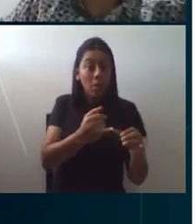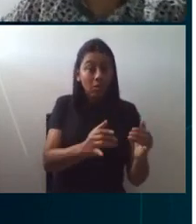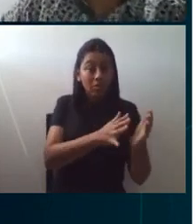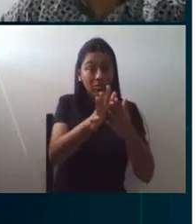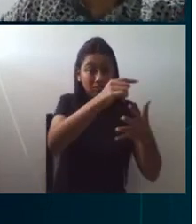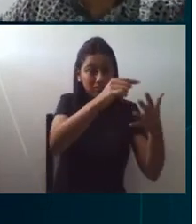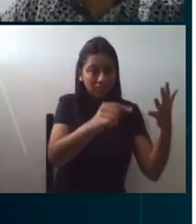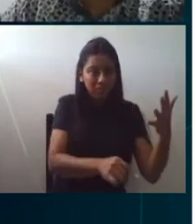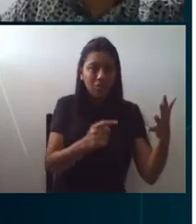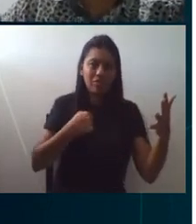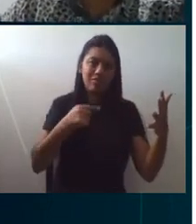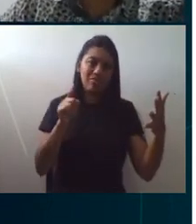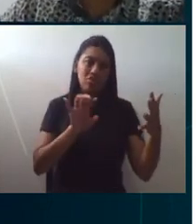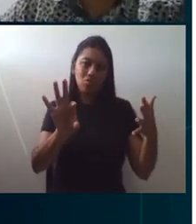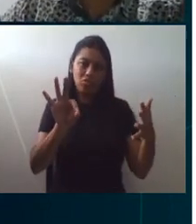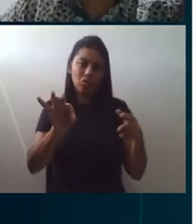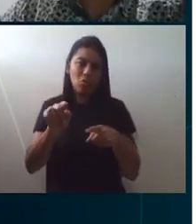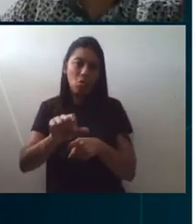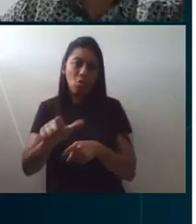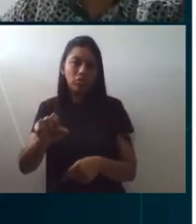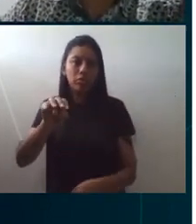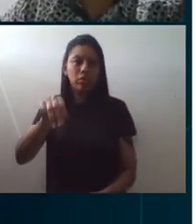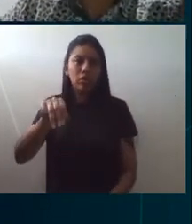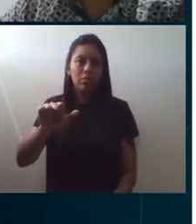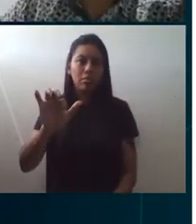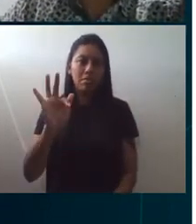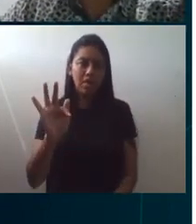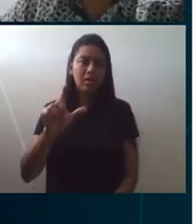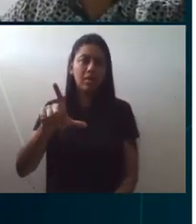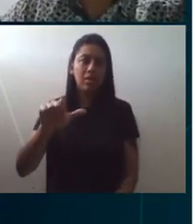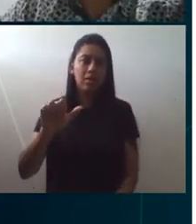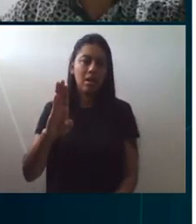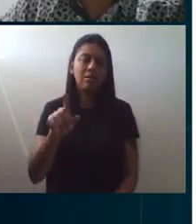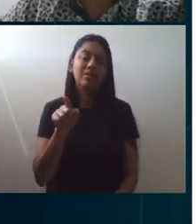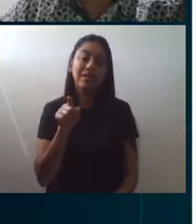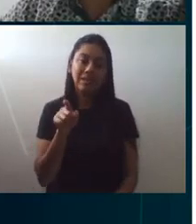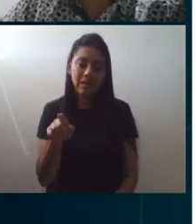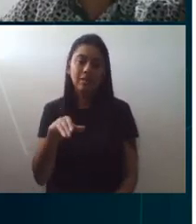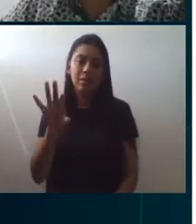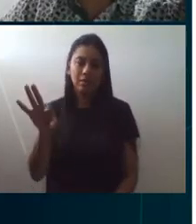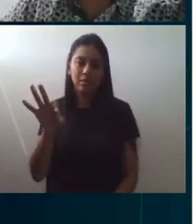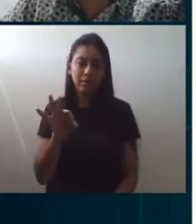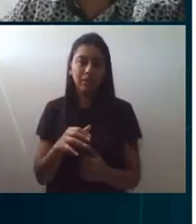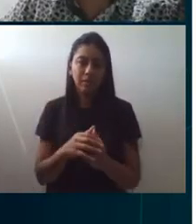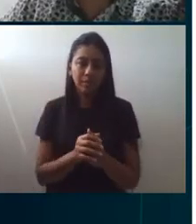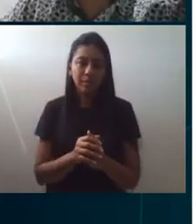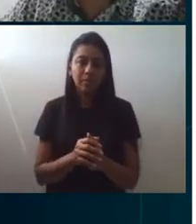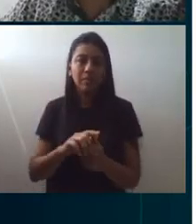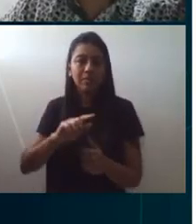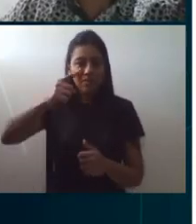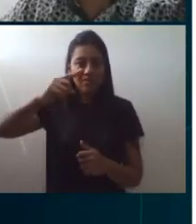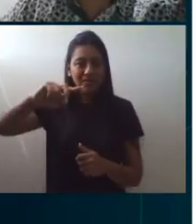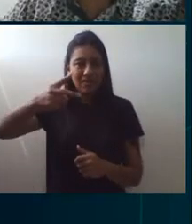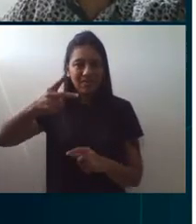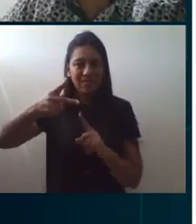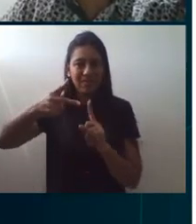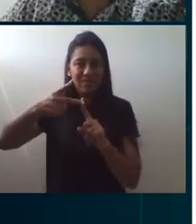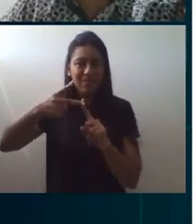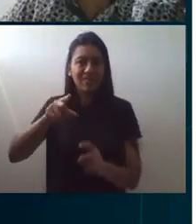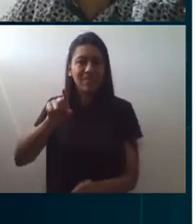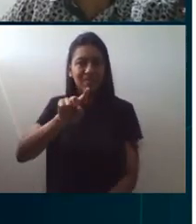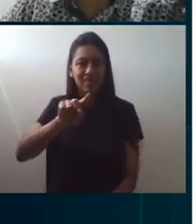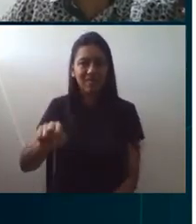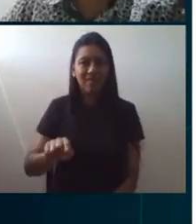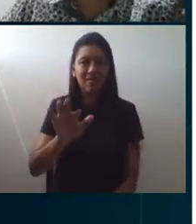Perfecto. Entonces, retomando, tenemos el proceso de tokenización, luego tenemos un proceso al que se le llama stemming. El stemming puntualmente es volver